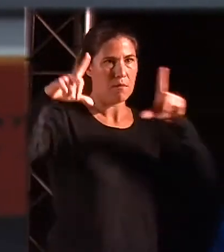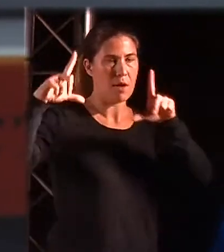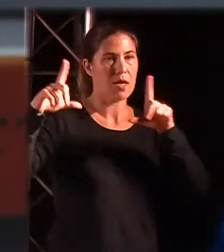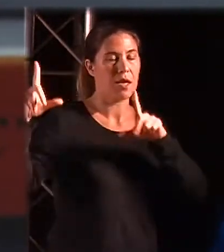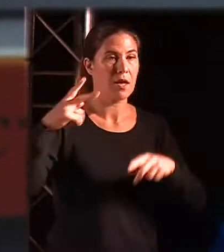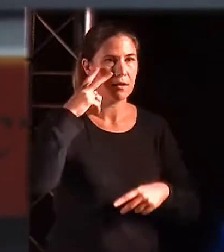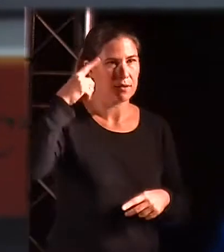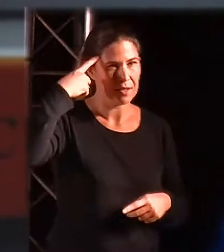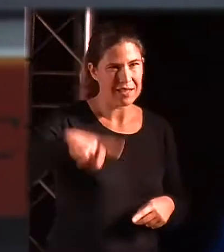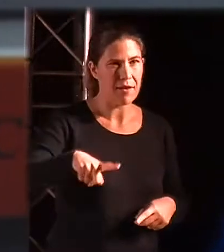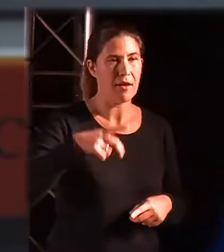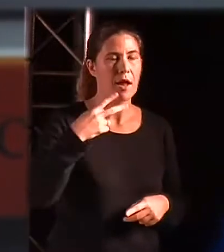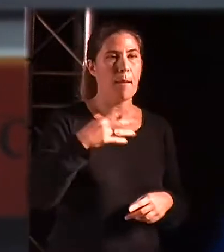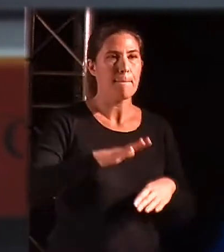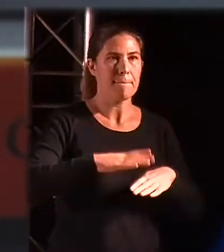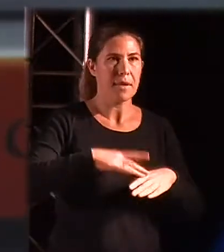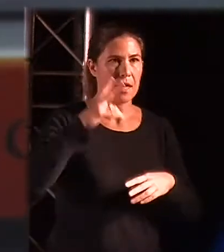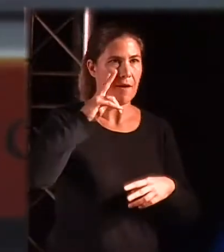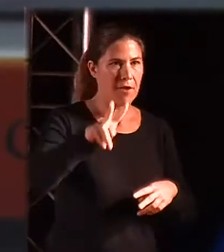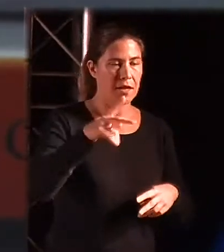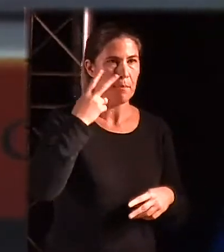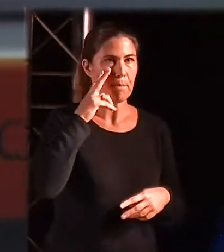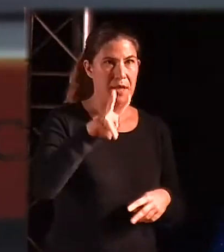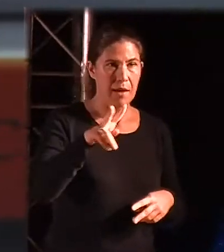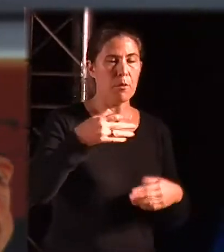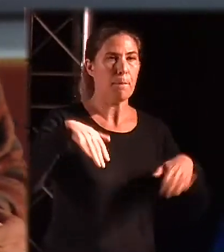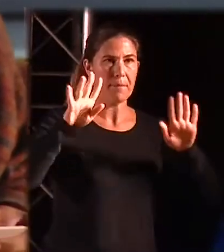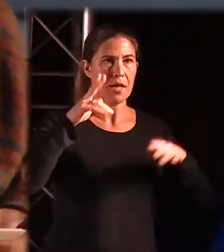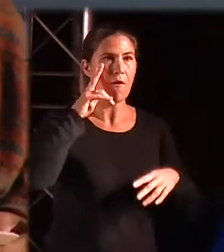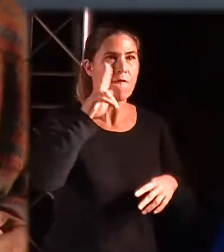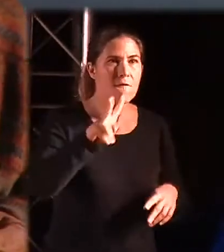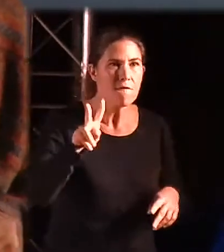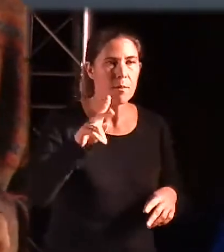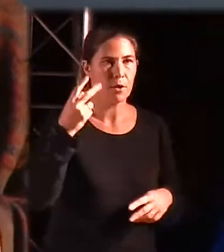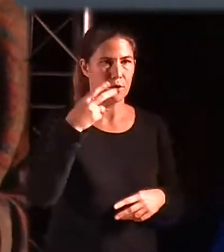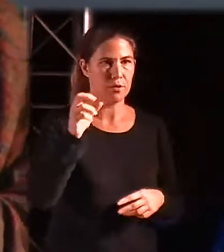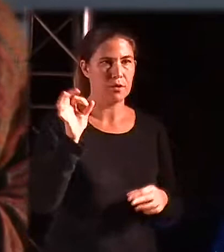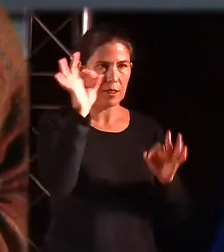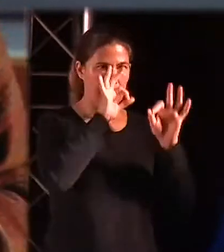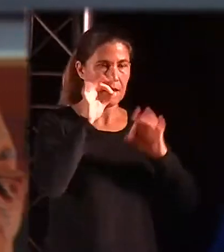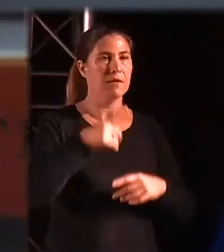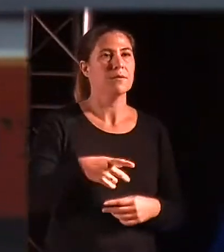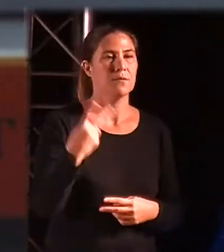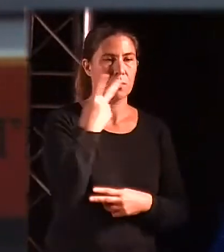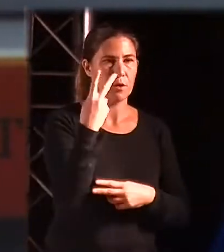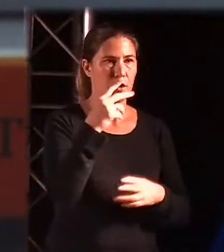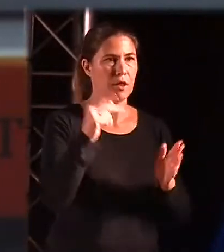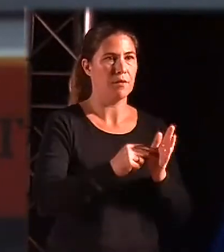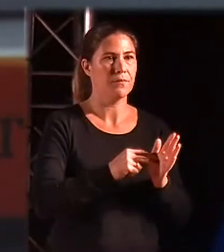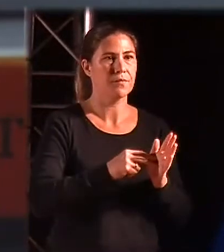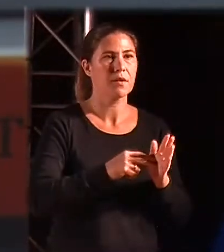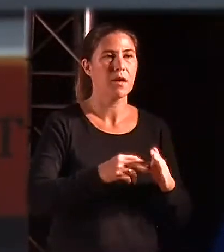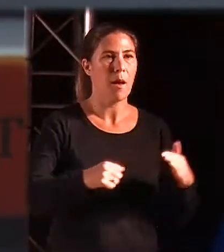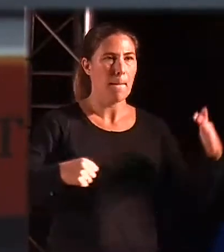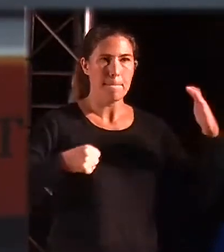que saber qué es lo que vamos a ver para poder verlo. Miramos, pero no vemos. Número 2. Exceso de